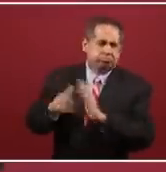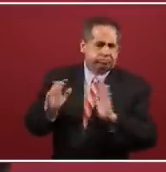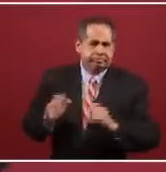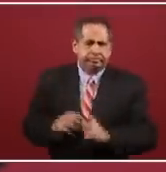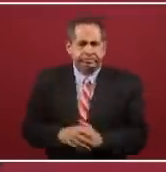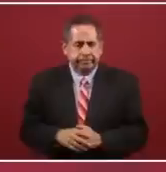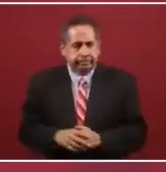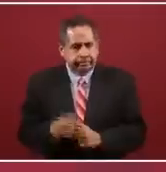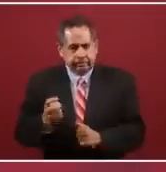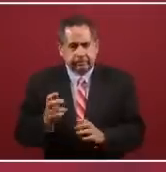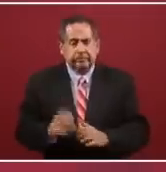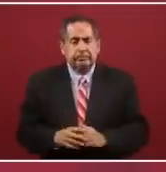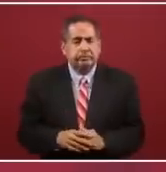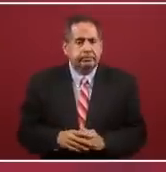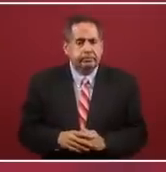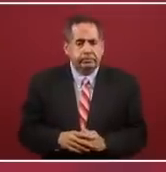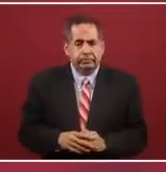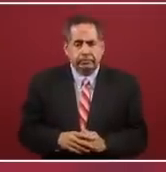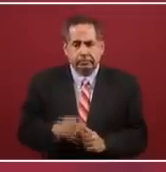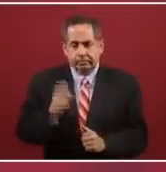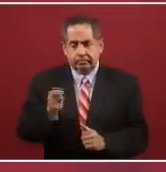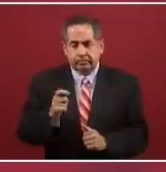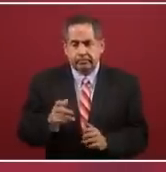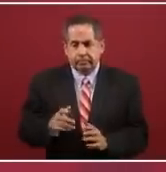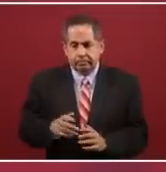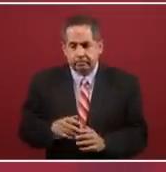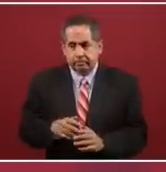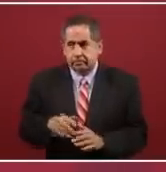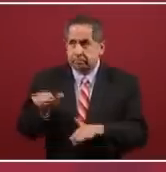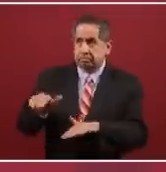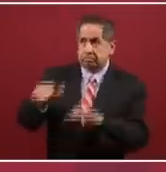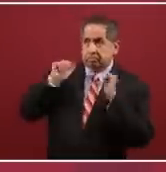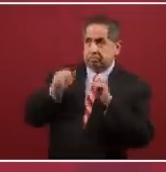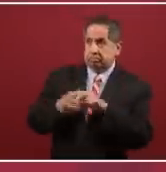Esto no significa que nos vamos a aislar,